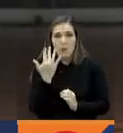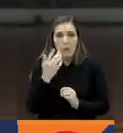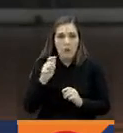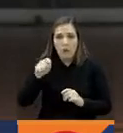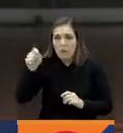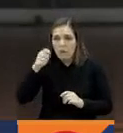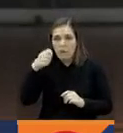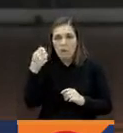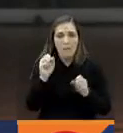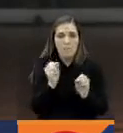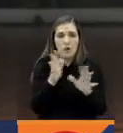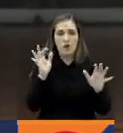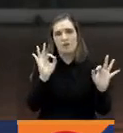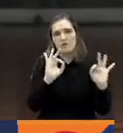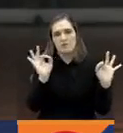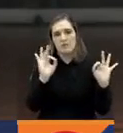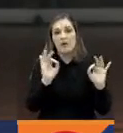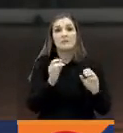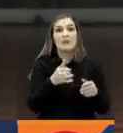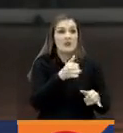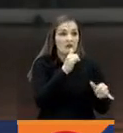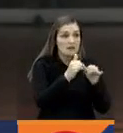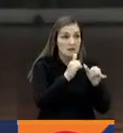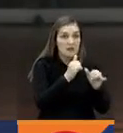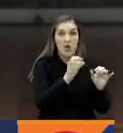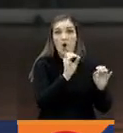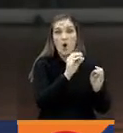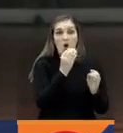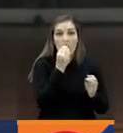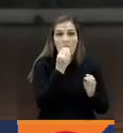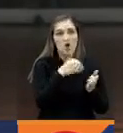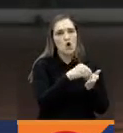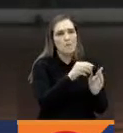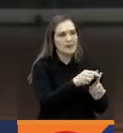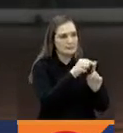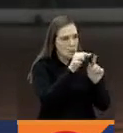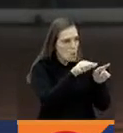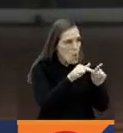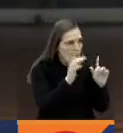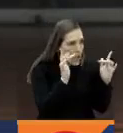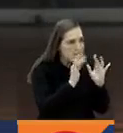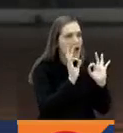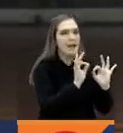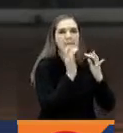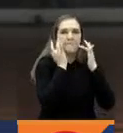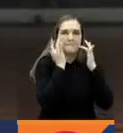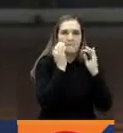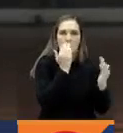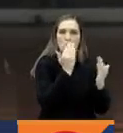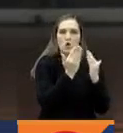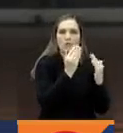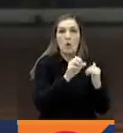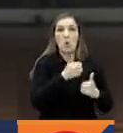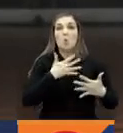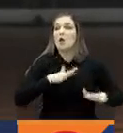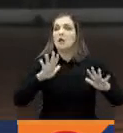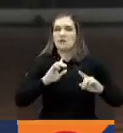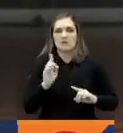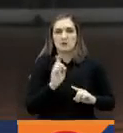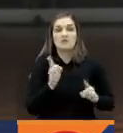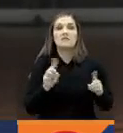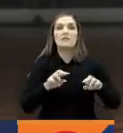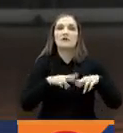licores y alimentos cómprelos en un lugar de confianza y por supuesto mantener todas las medidas de autocuidado, las medidas de bioseguridad en las